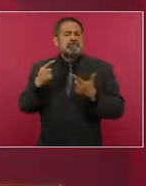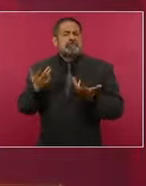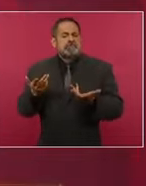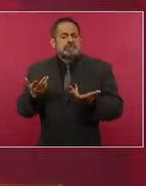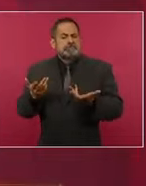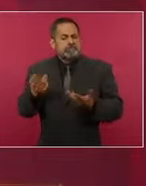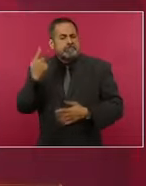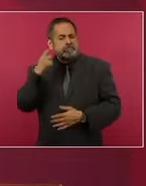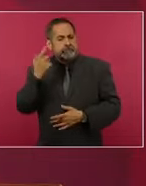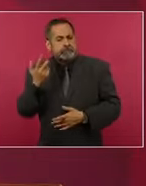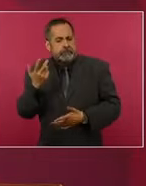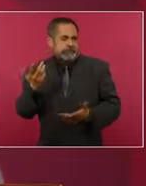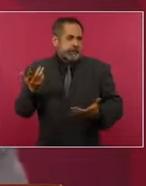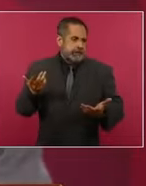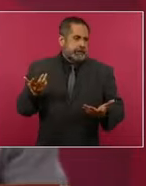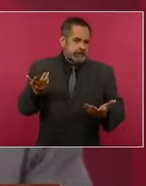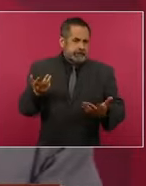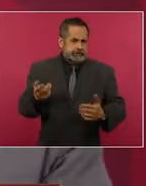¿Para